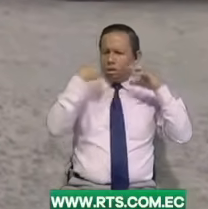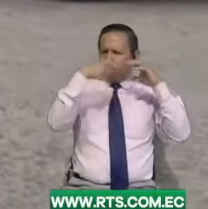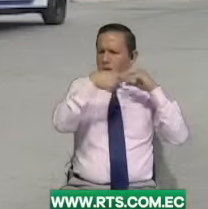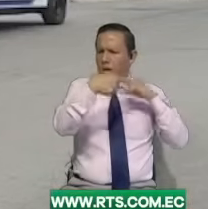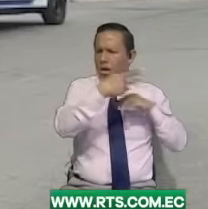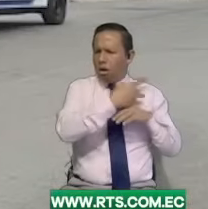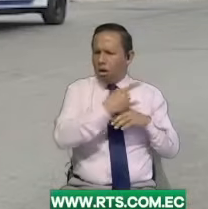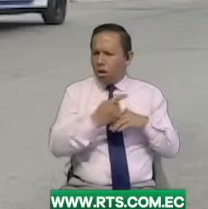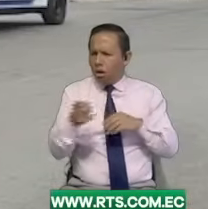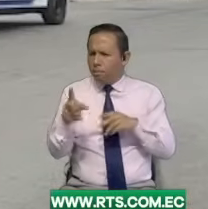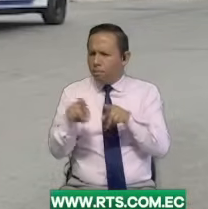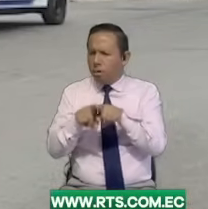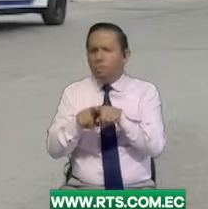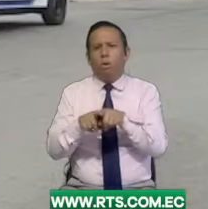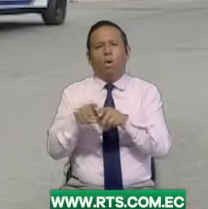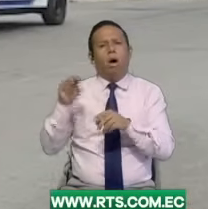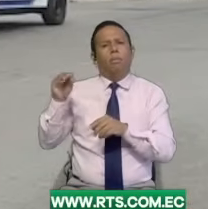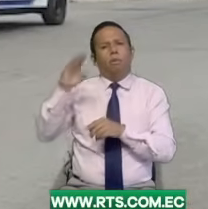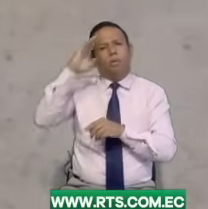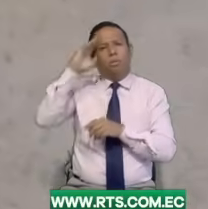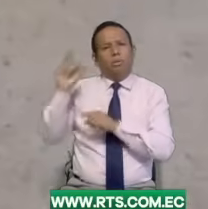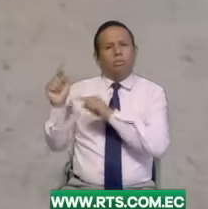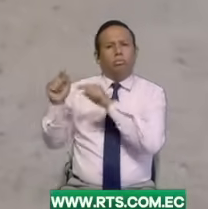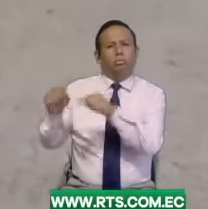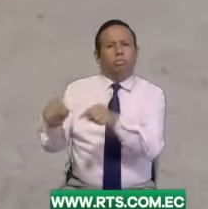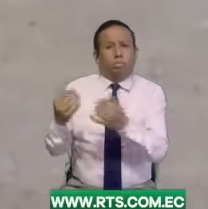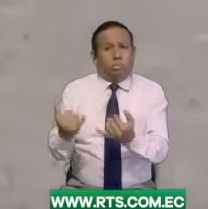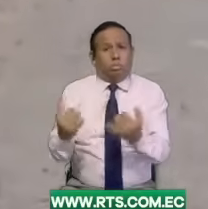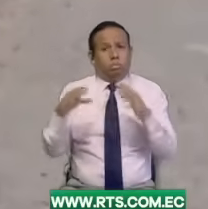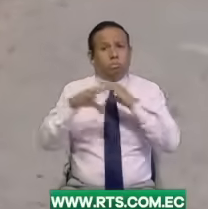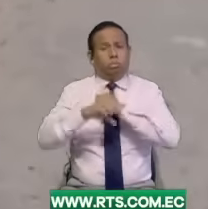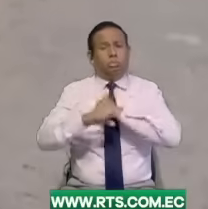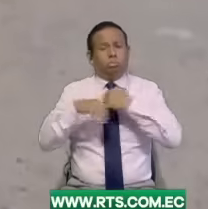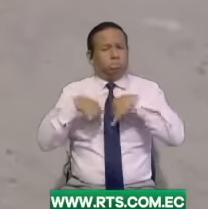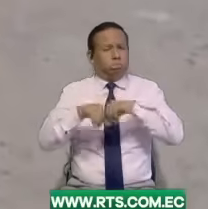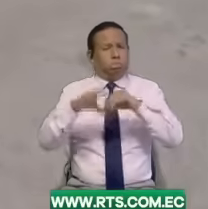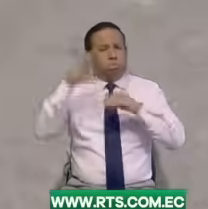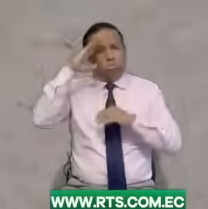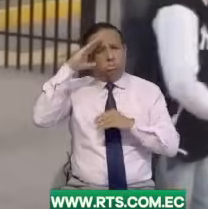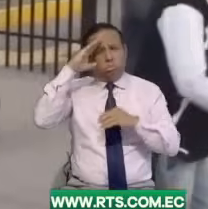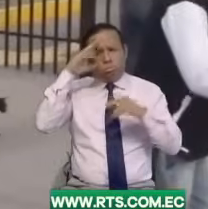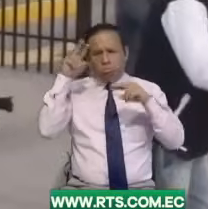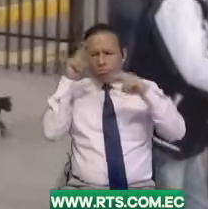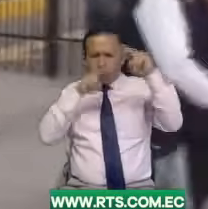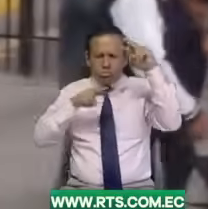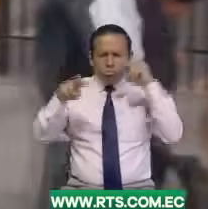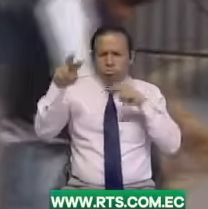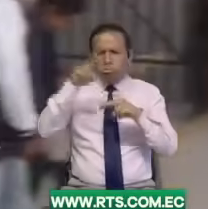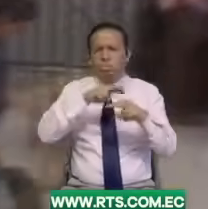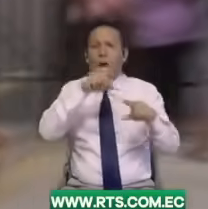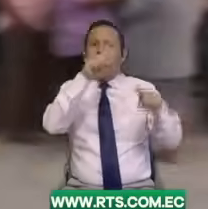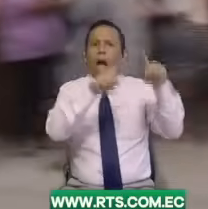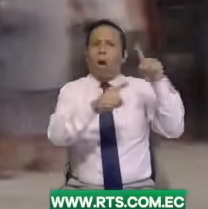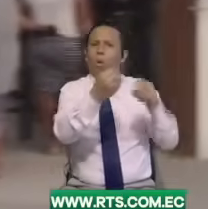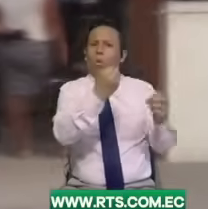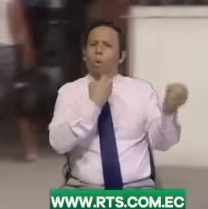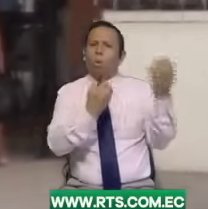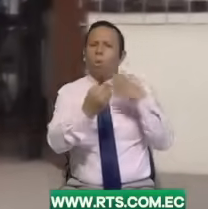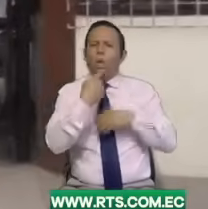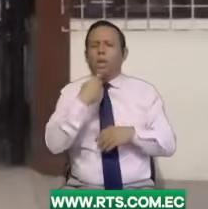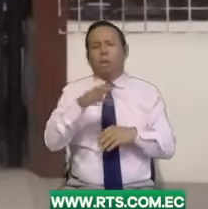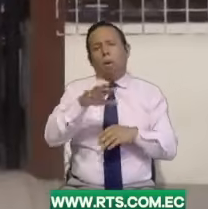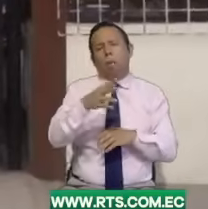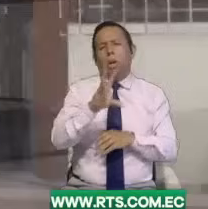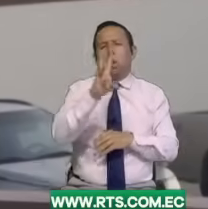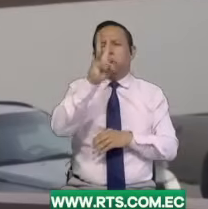antes. Hasta el cierre de esta nota, la policía seguía trabajando en este caso. Rumores señalaban que a las 18 horas